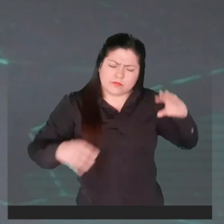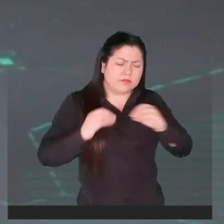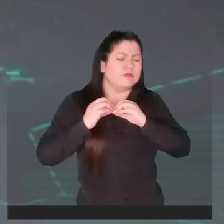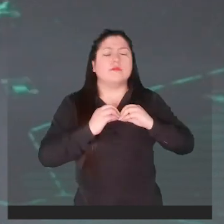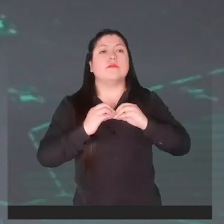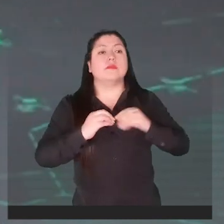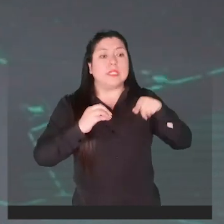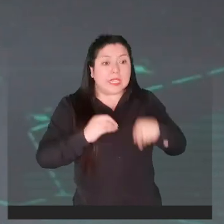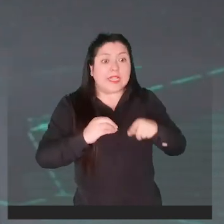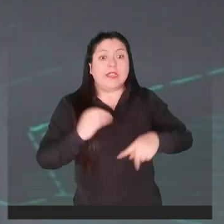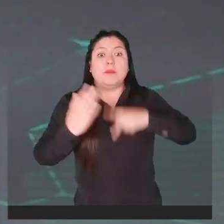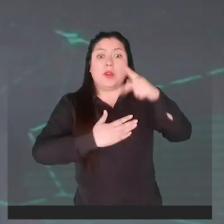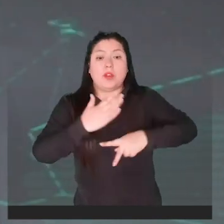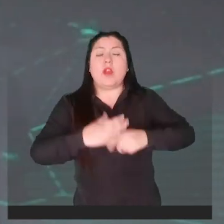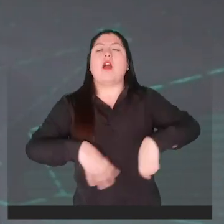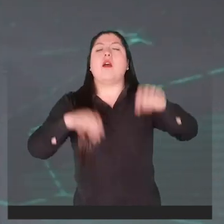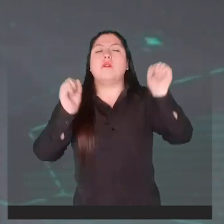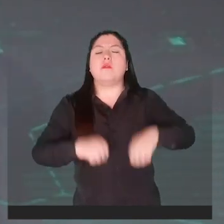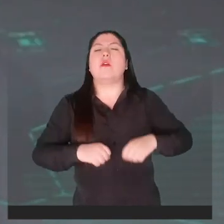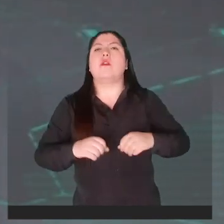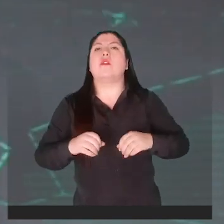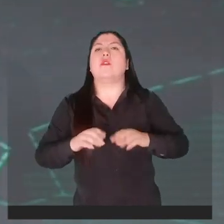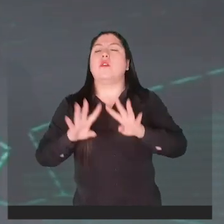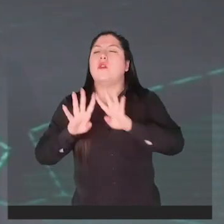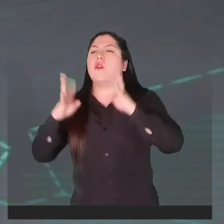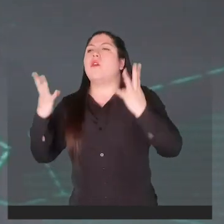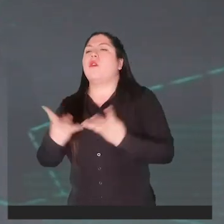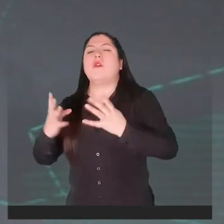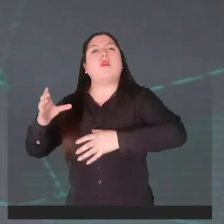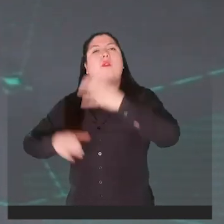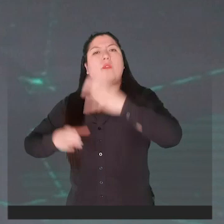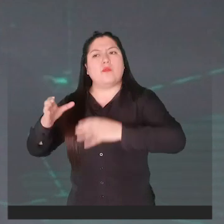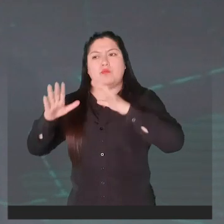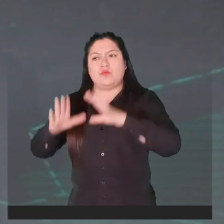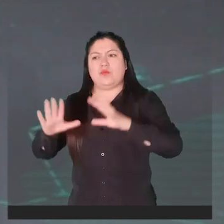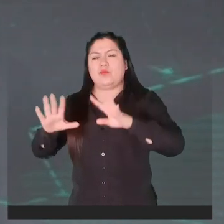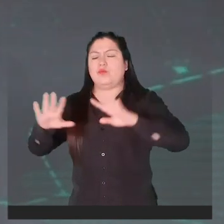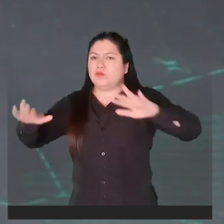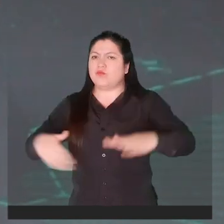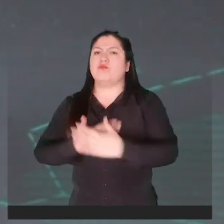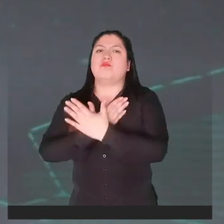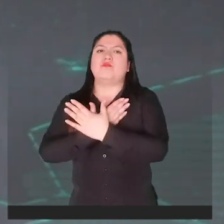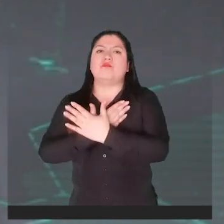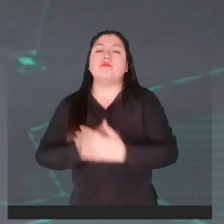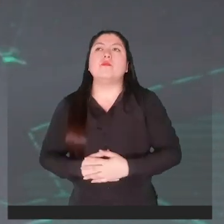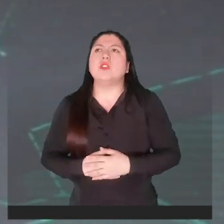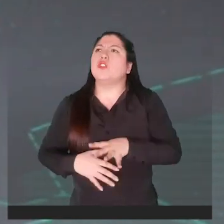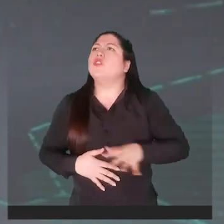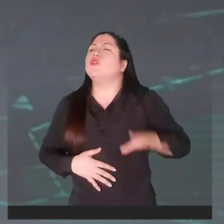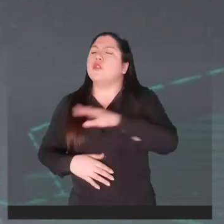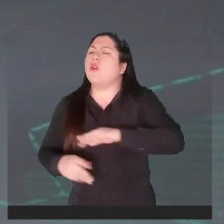cual el código fue erradicado ante el Congreso de la República. Y para eso están los congresos, para que en el debate de las